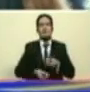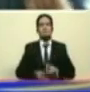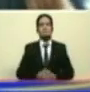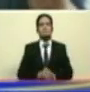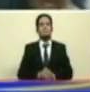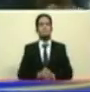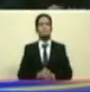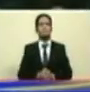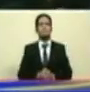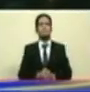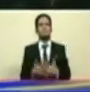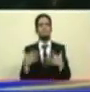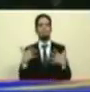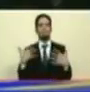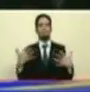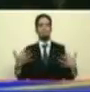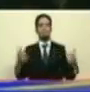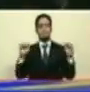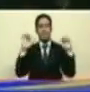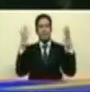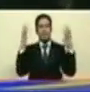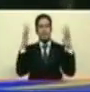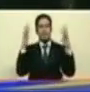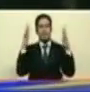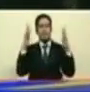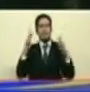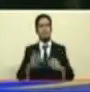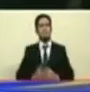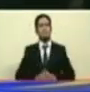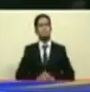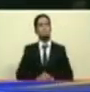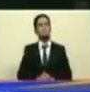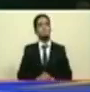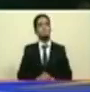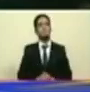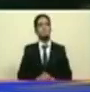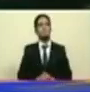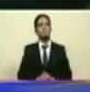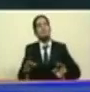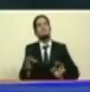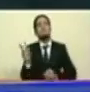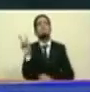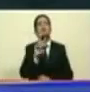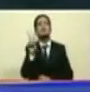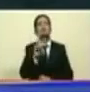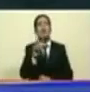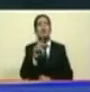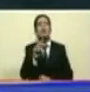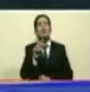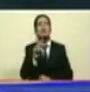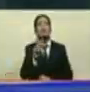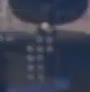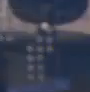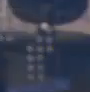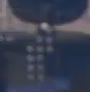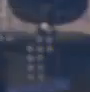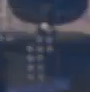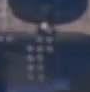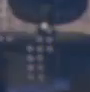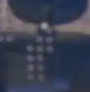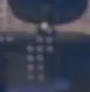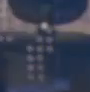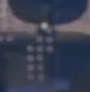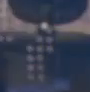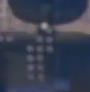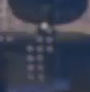comunidad internacional, en estas horas determinantes. Yo pido que los países que firmaron el comunicado del Grupo de Lima, que como tú bien